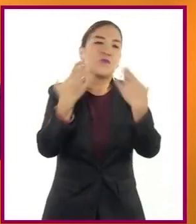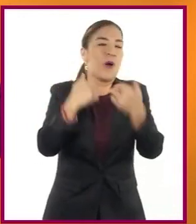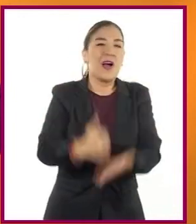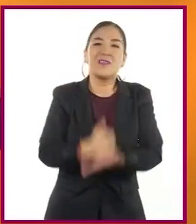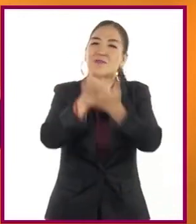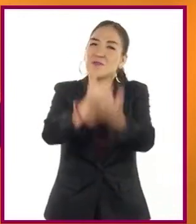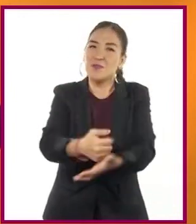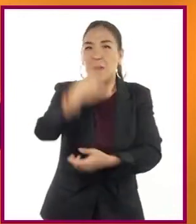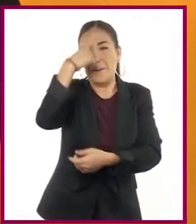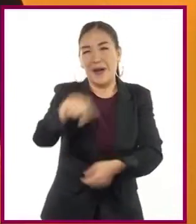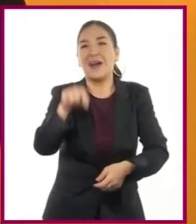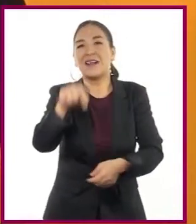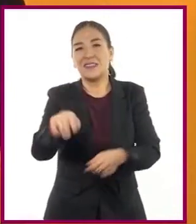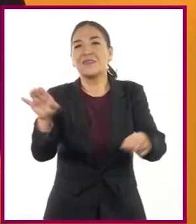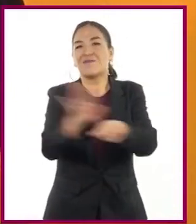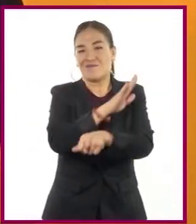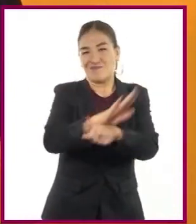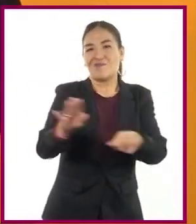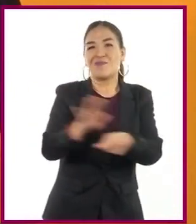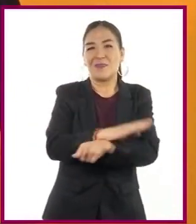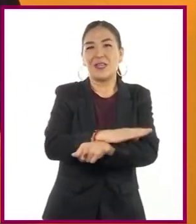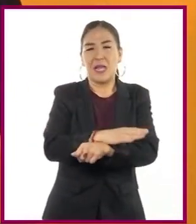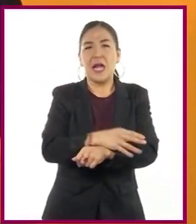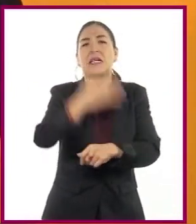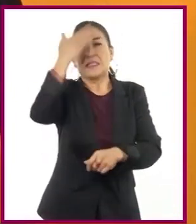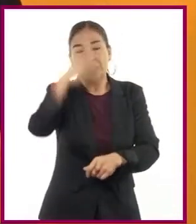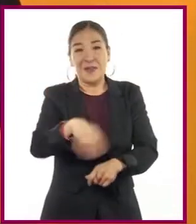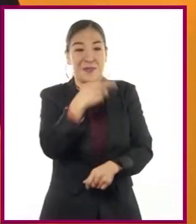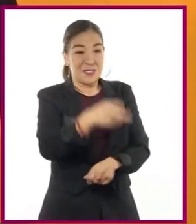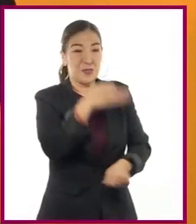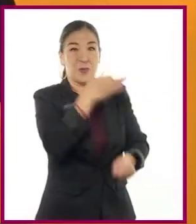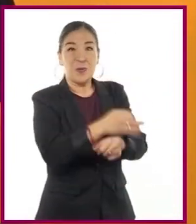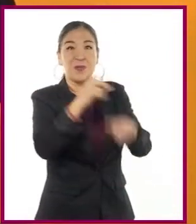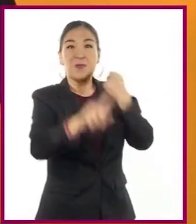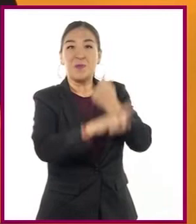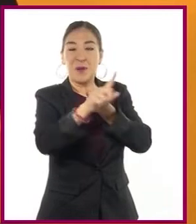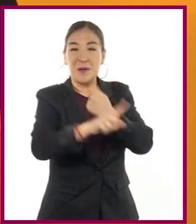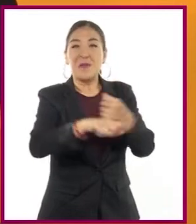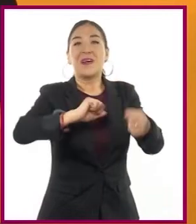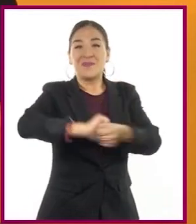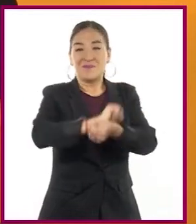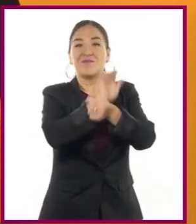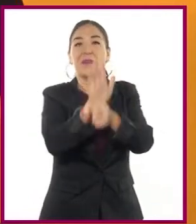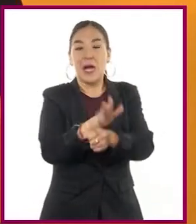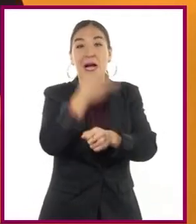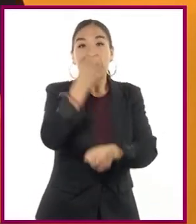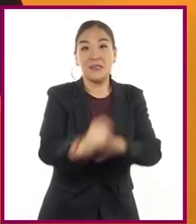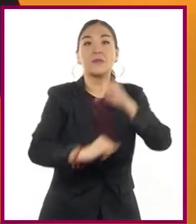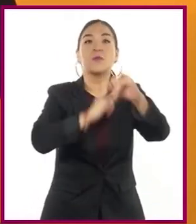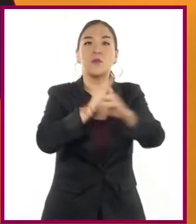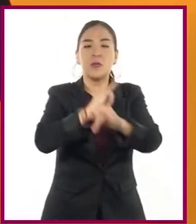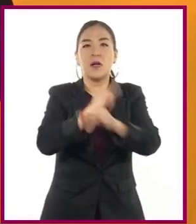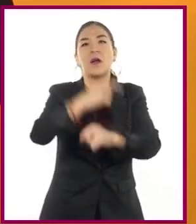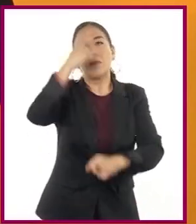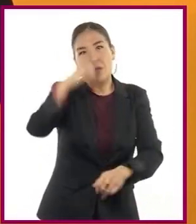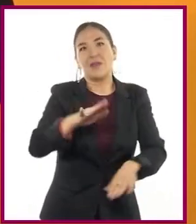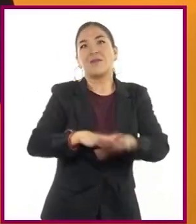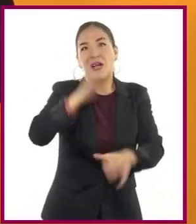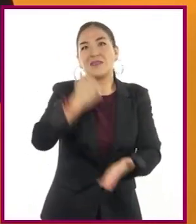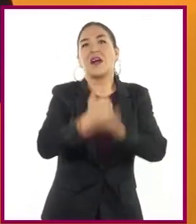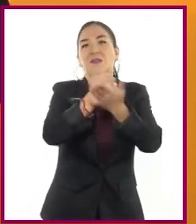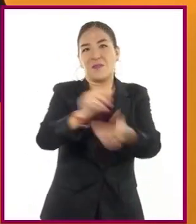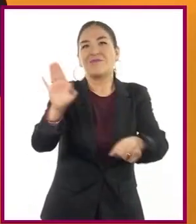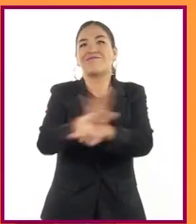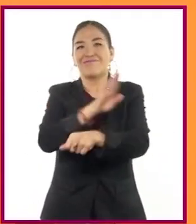de las necesidades. Sabemos que durante esta pandemia el acceso a Internet ha ayudado a satisfacer muchas